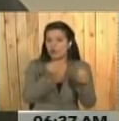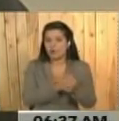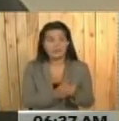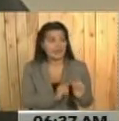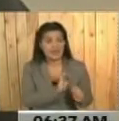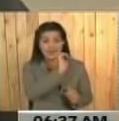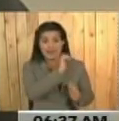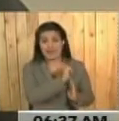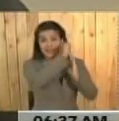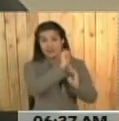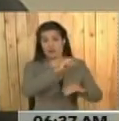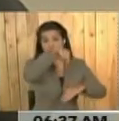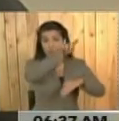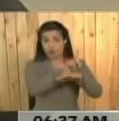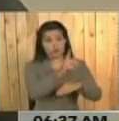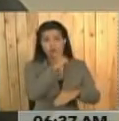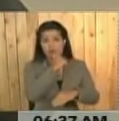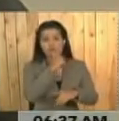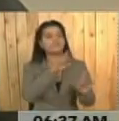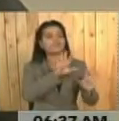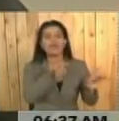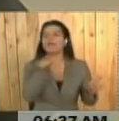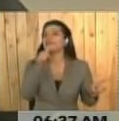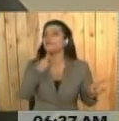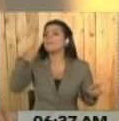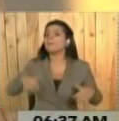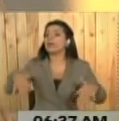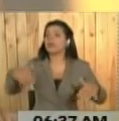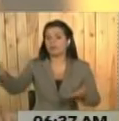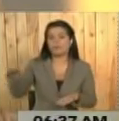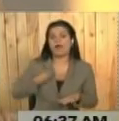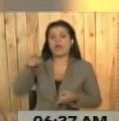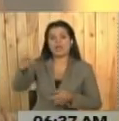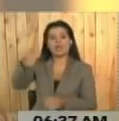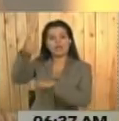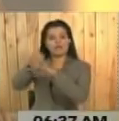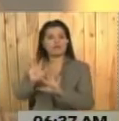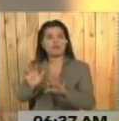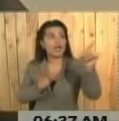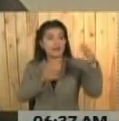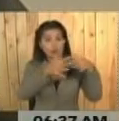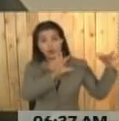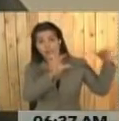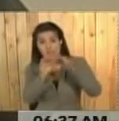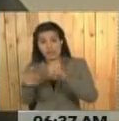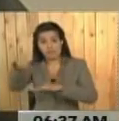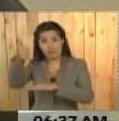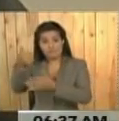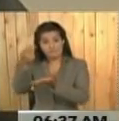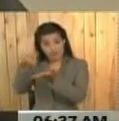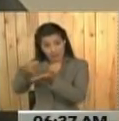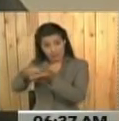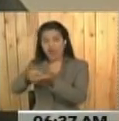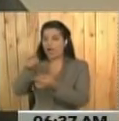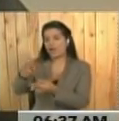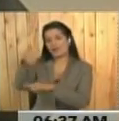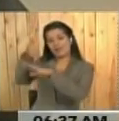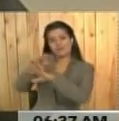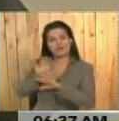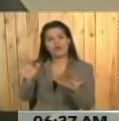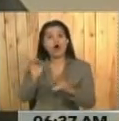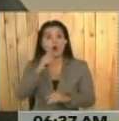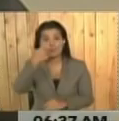Liderazgo es el que tenga más plata es el que reciba más plata de Estados Unidos O es el que tenga más probabilidades o posibilidades de